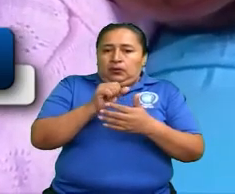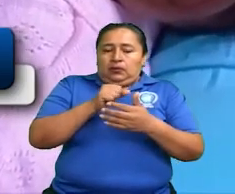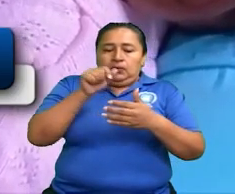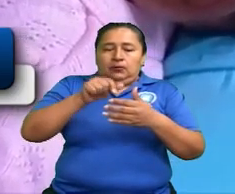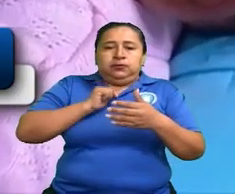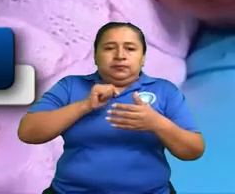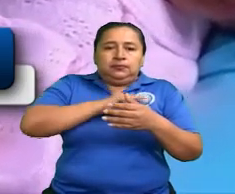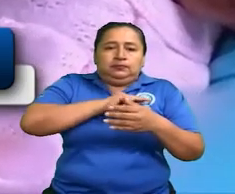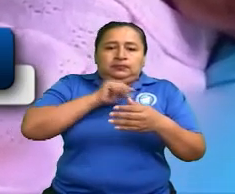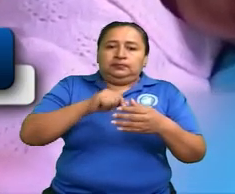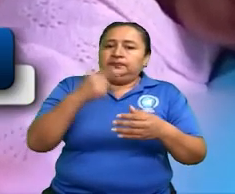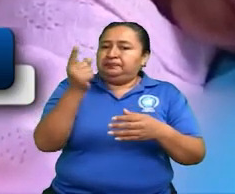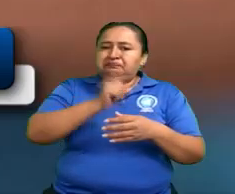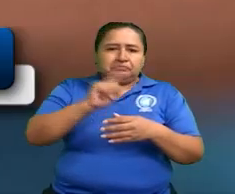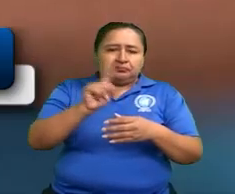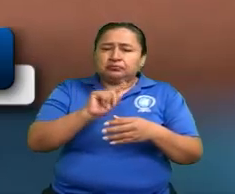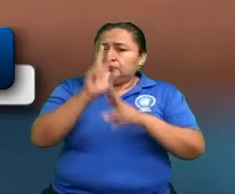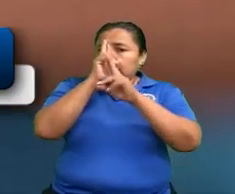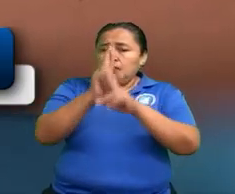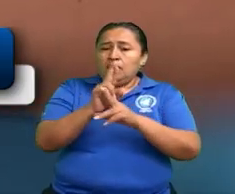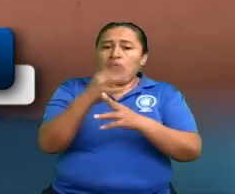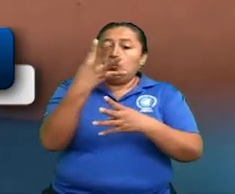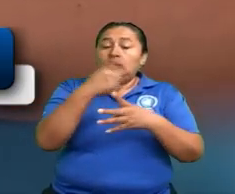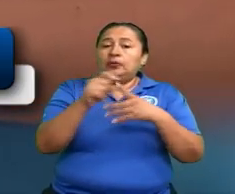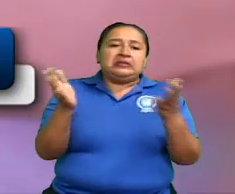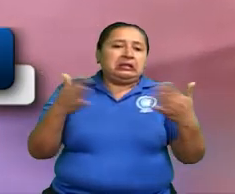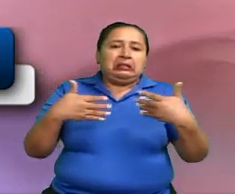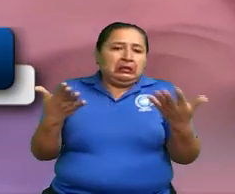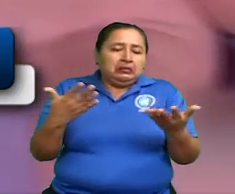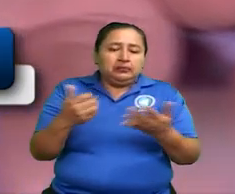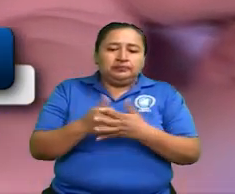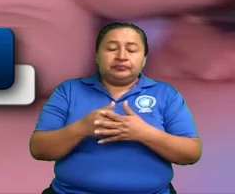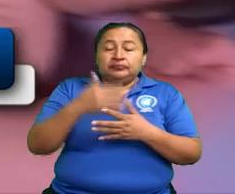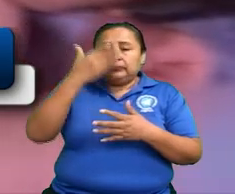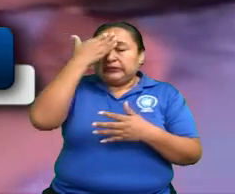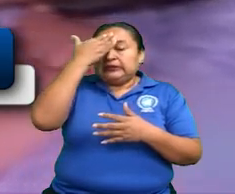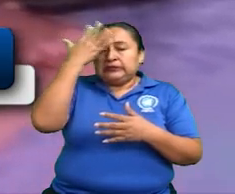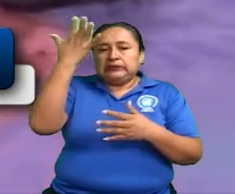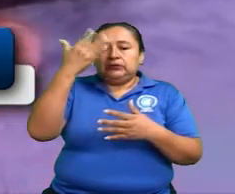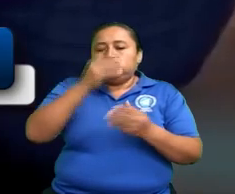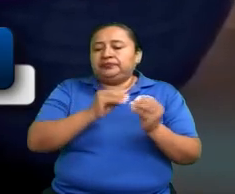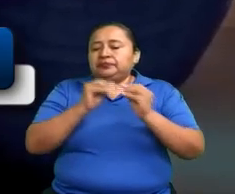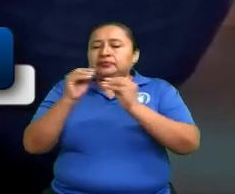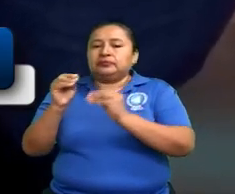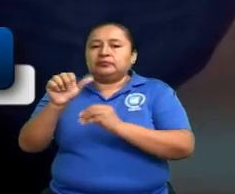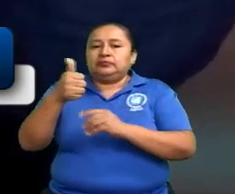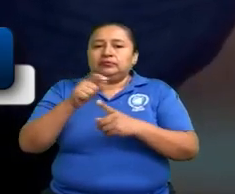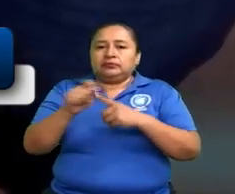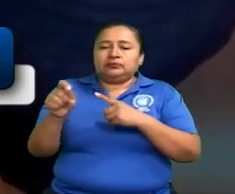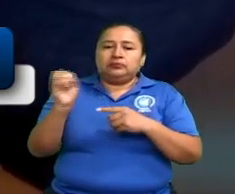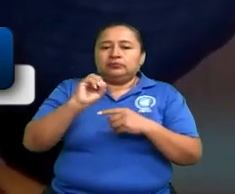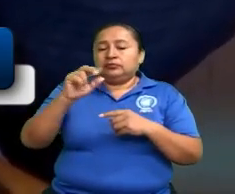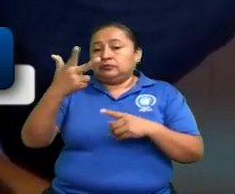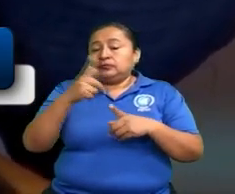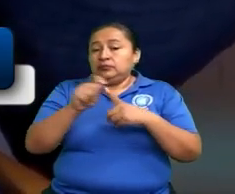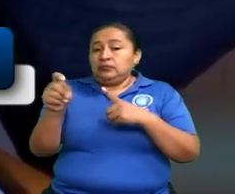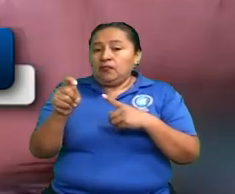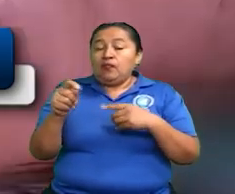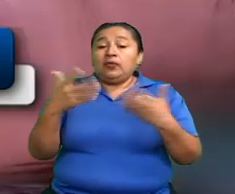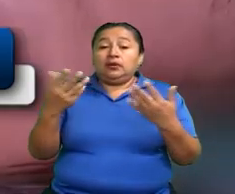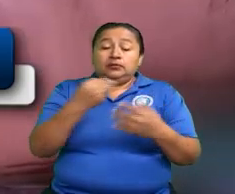han incumplido con esos 4 meses y se pasan a los 6 meses o se pasan a los 8 meses. Entonces,